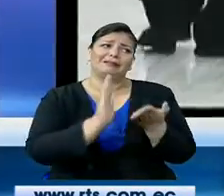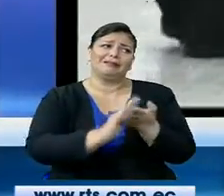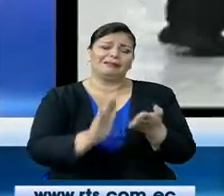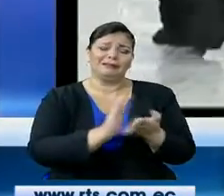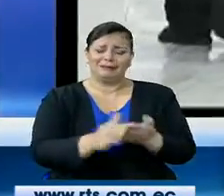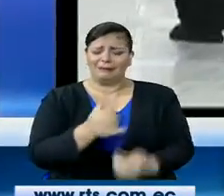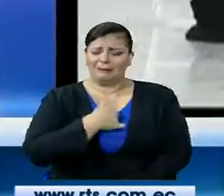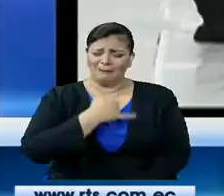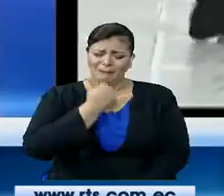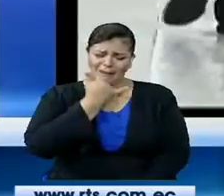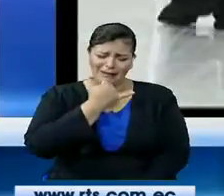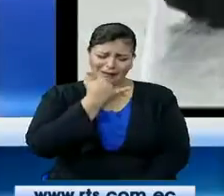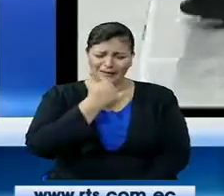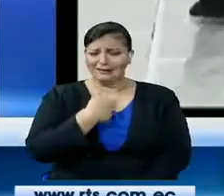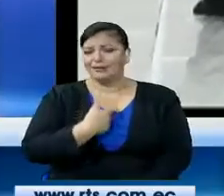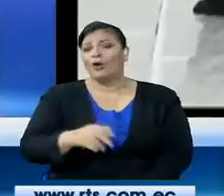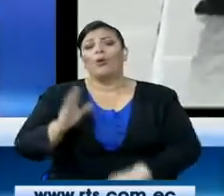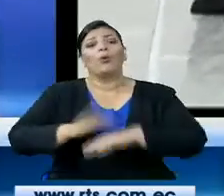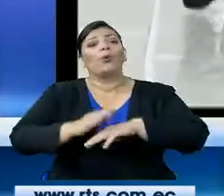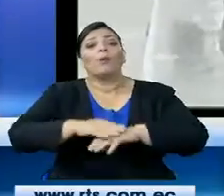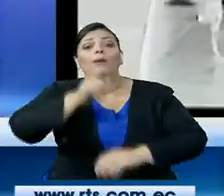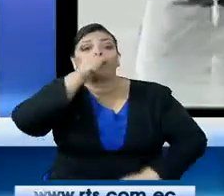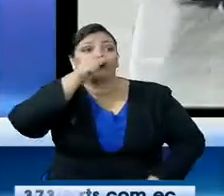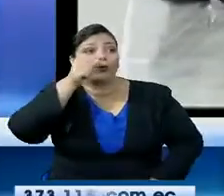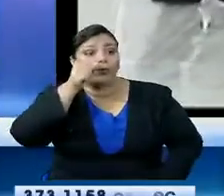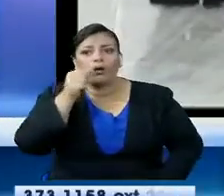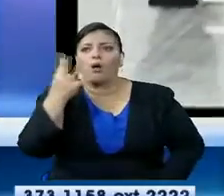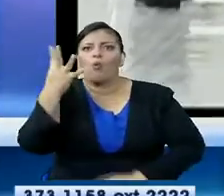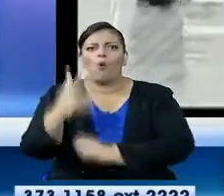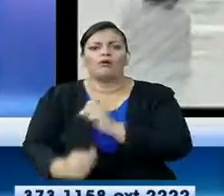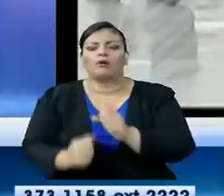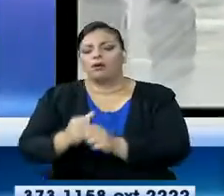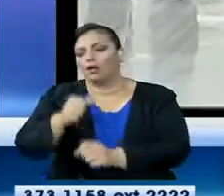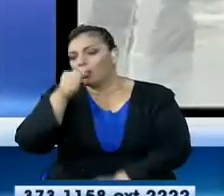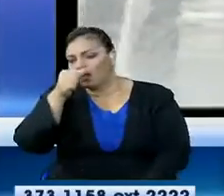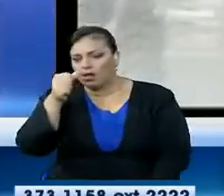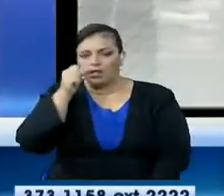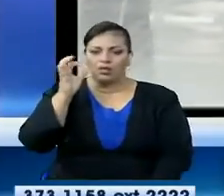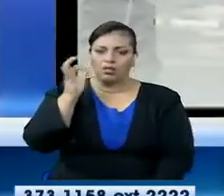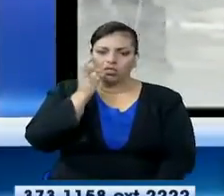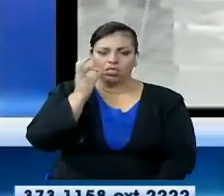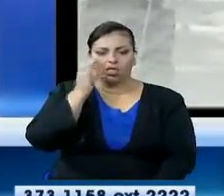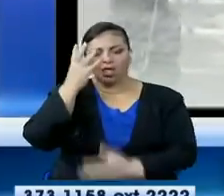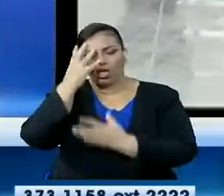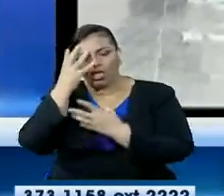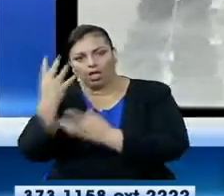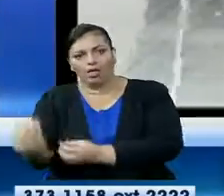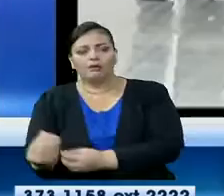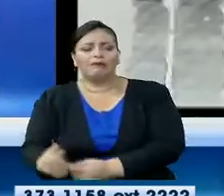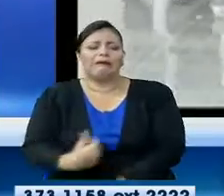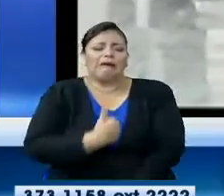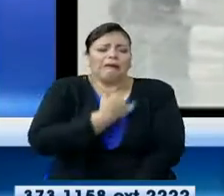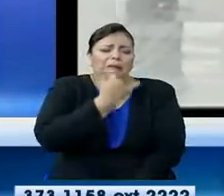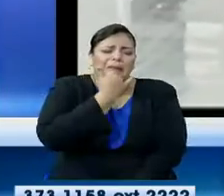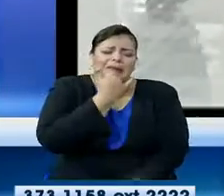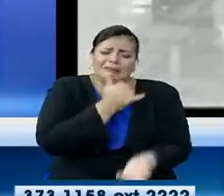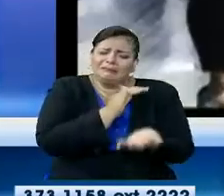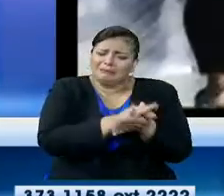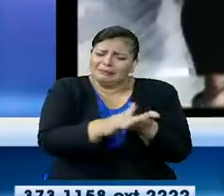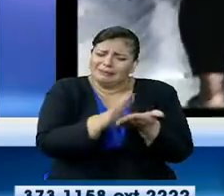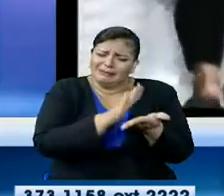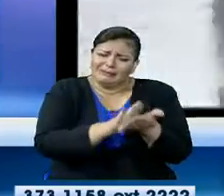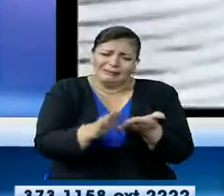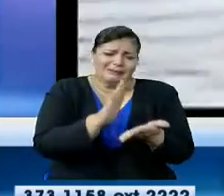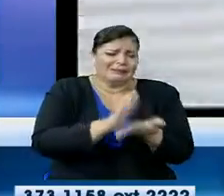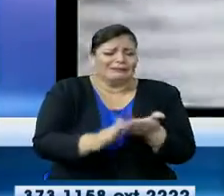llevo 4 años consumiendo base de cocaína. La verdad estoy arrepentido ahorita porque realmente cometí un error y me siento